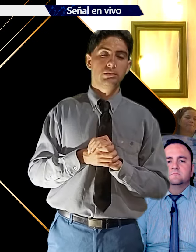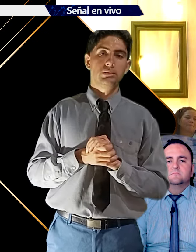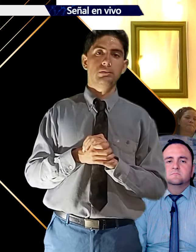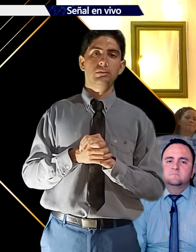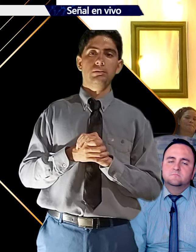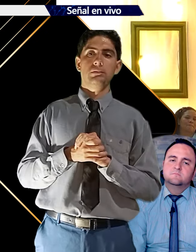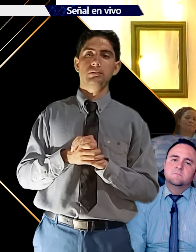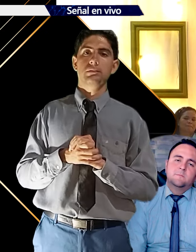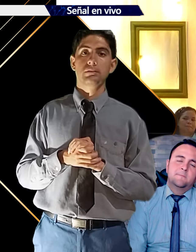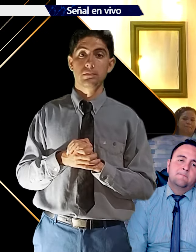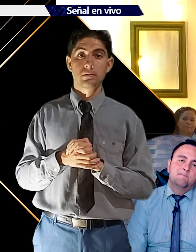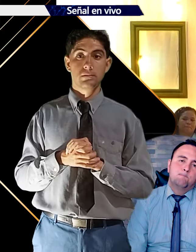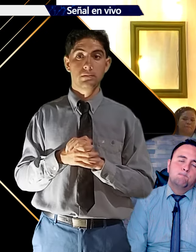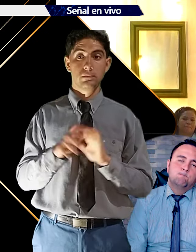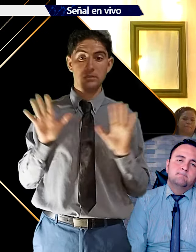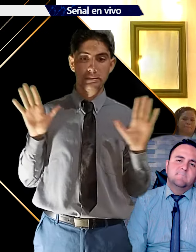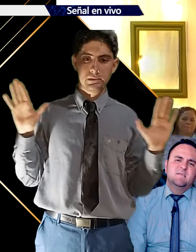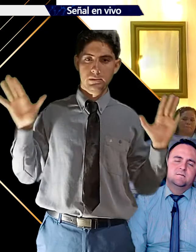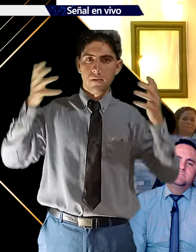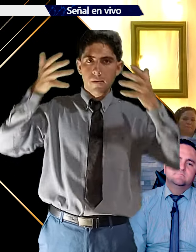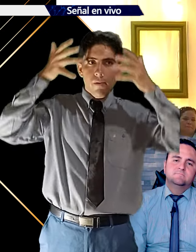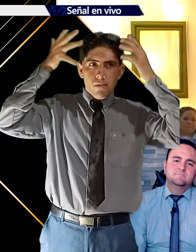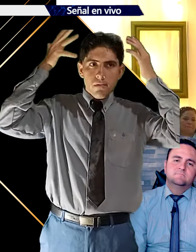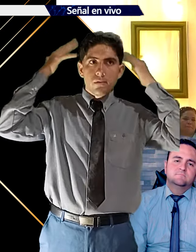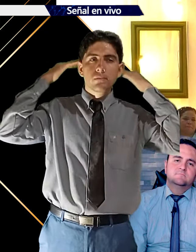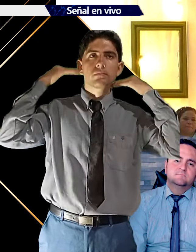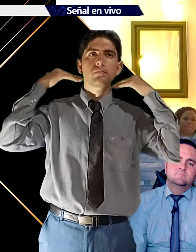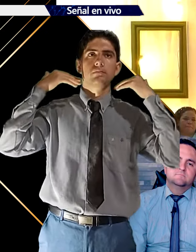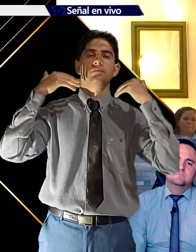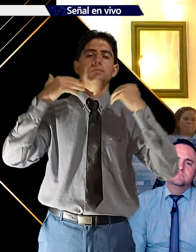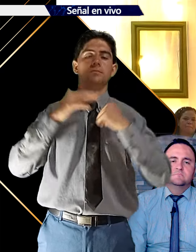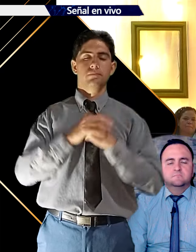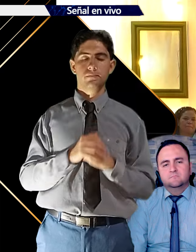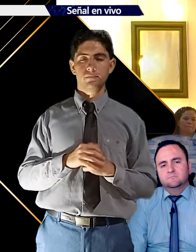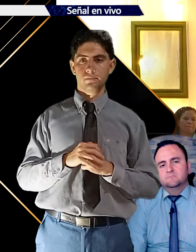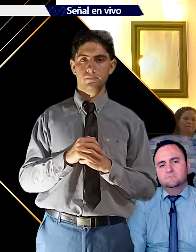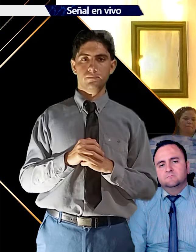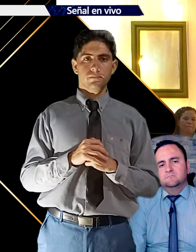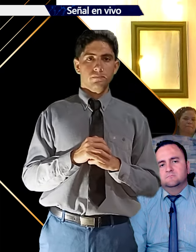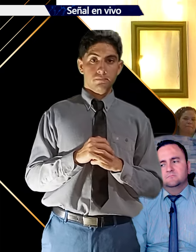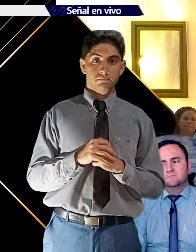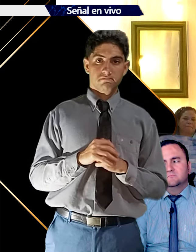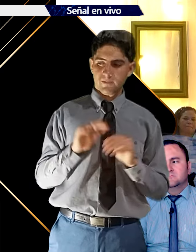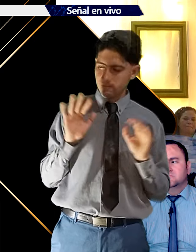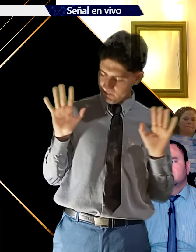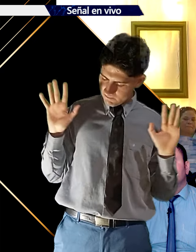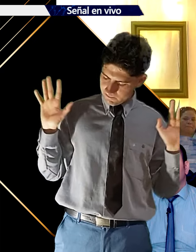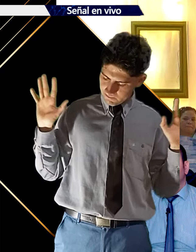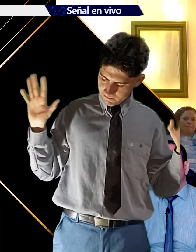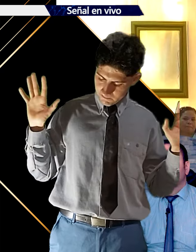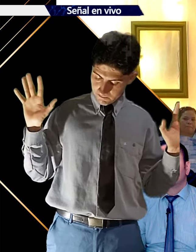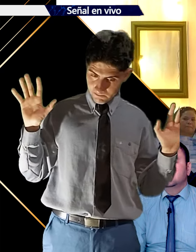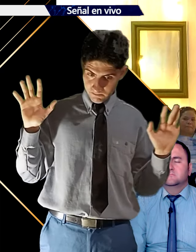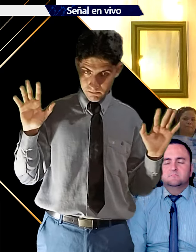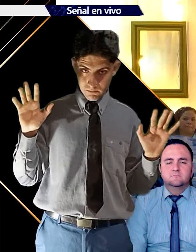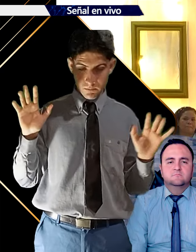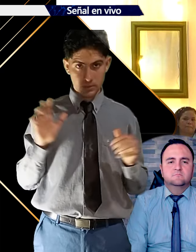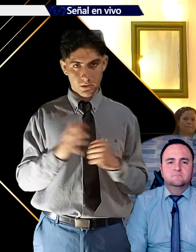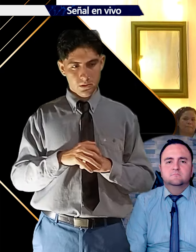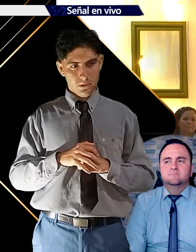Sansón, si se dice que para ellos Sansón es como melena,